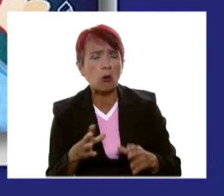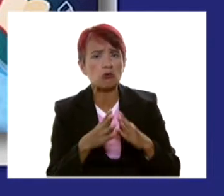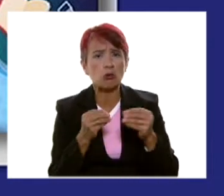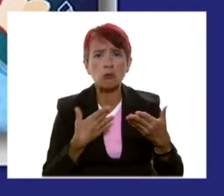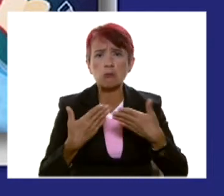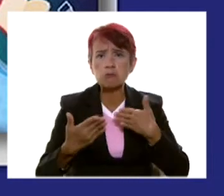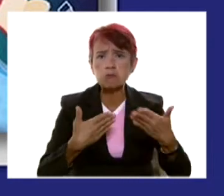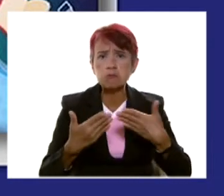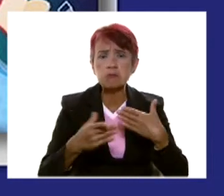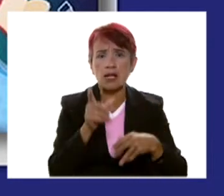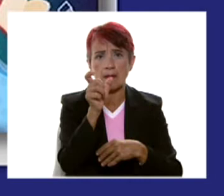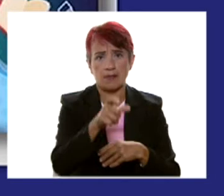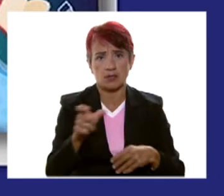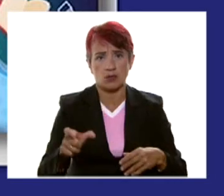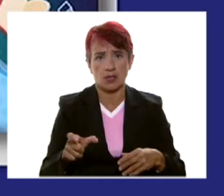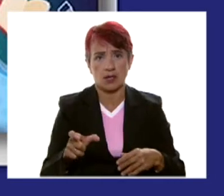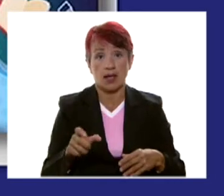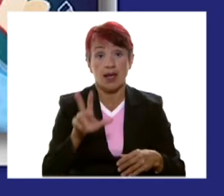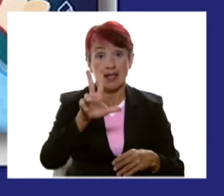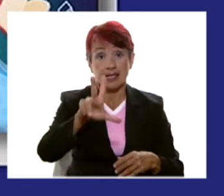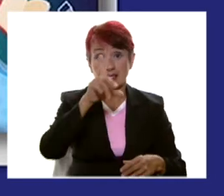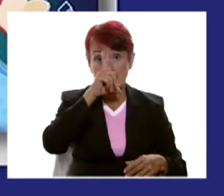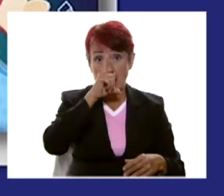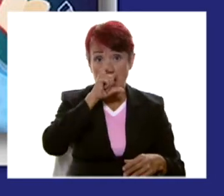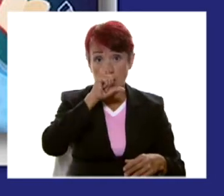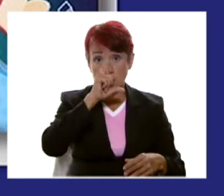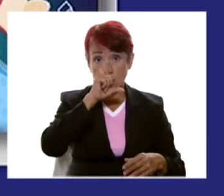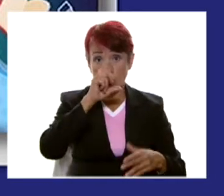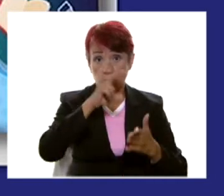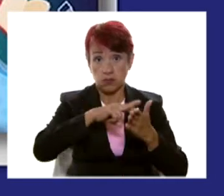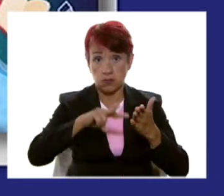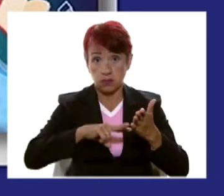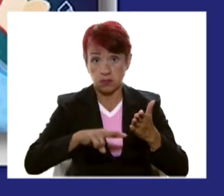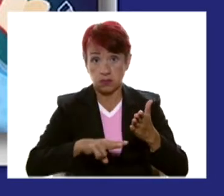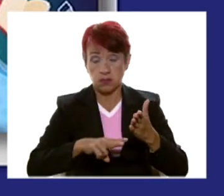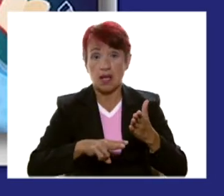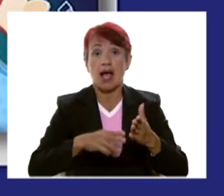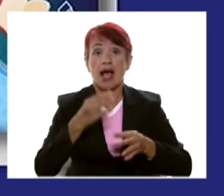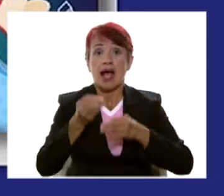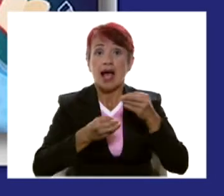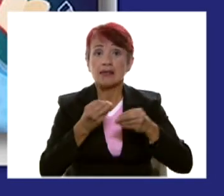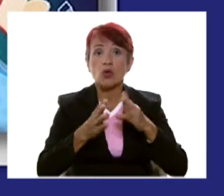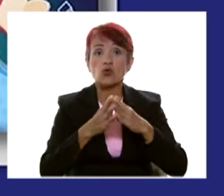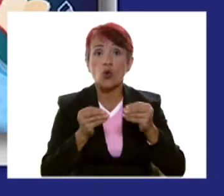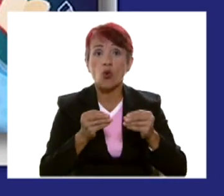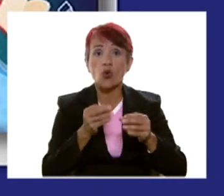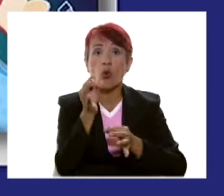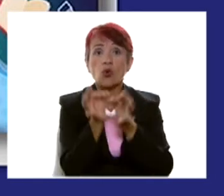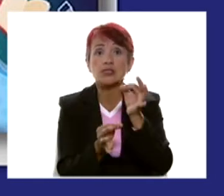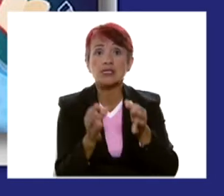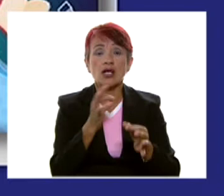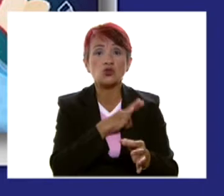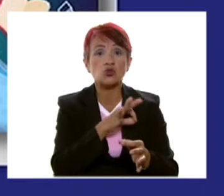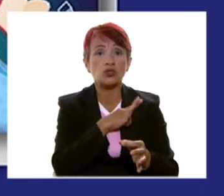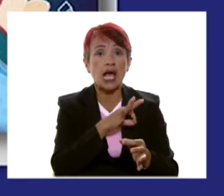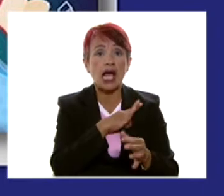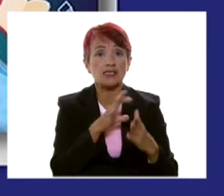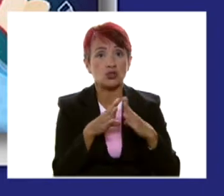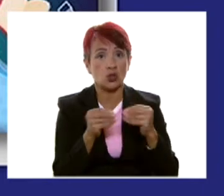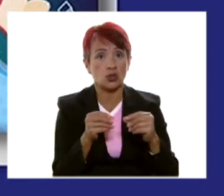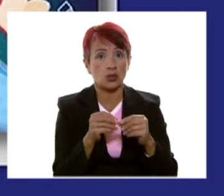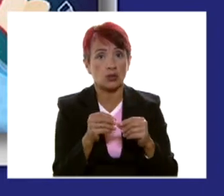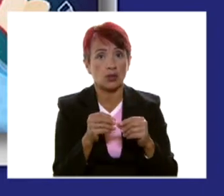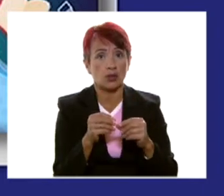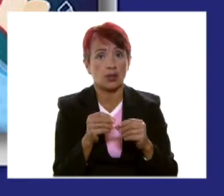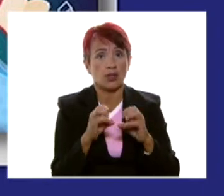que tengamos con ellos. Y para tercer año vamos a leer sobre justicia social y vamos a redactar 3 oraciones